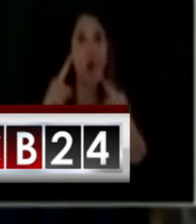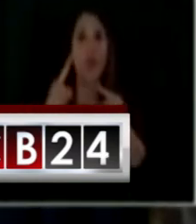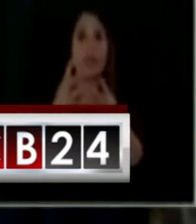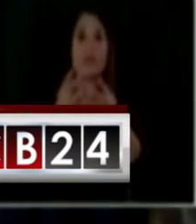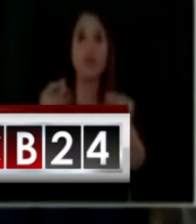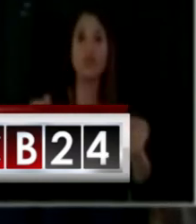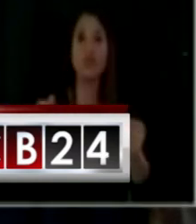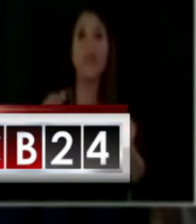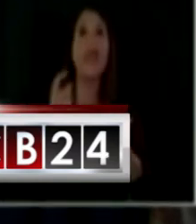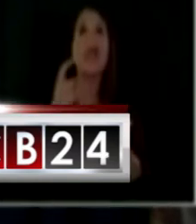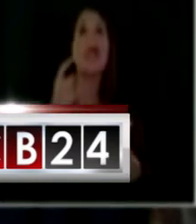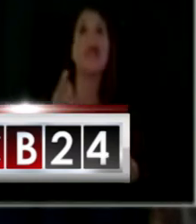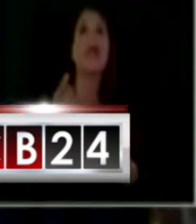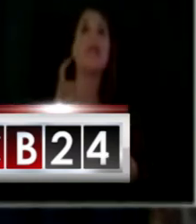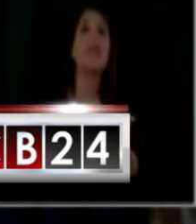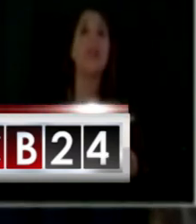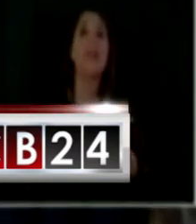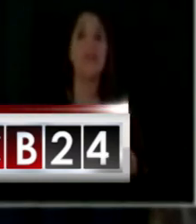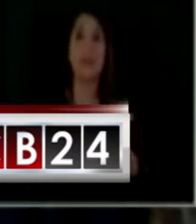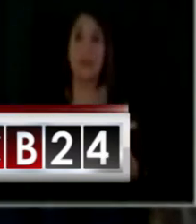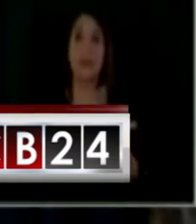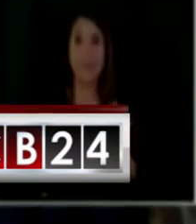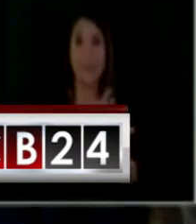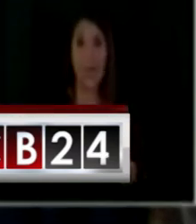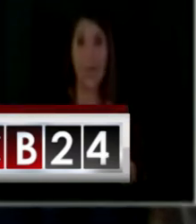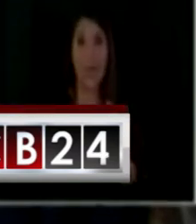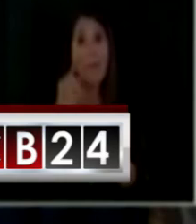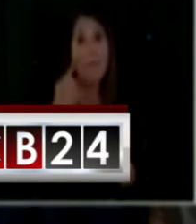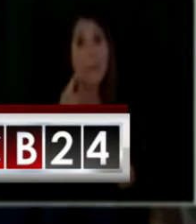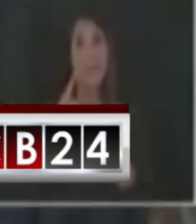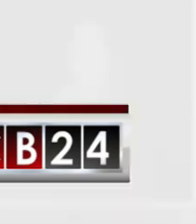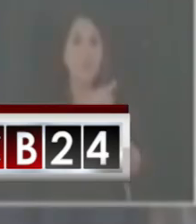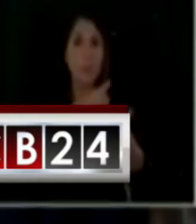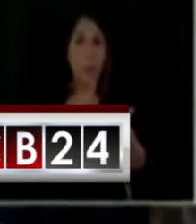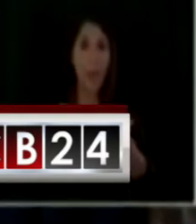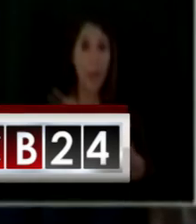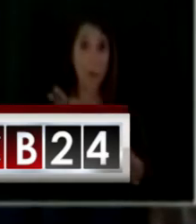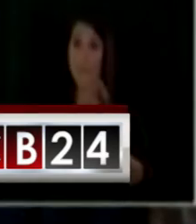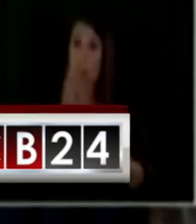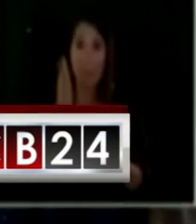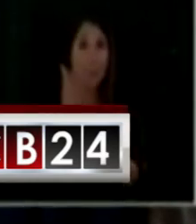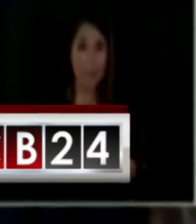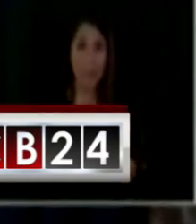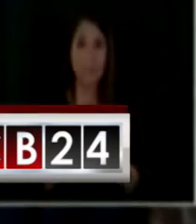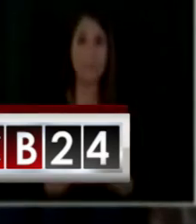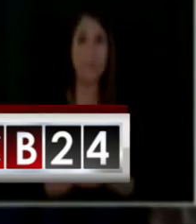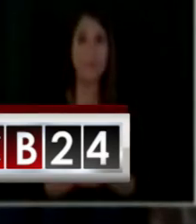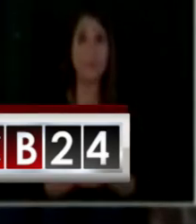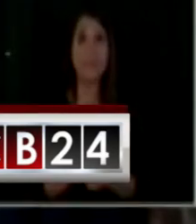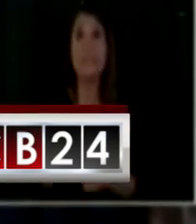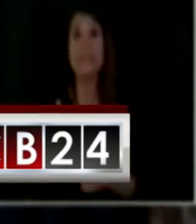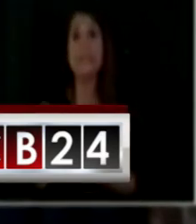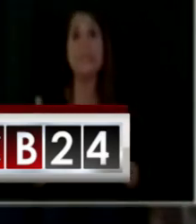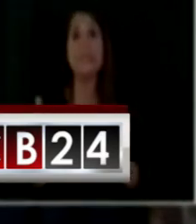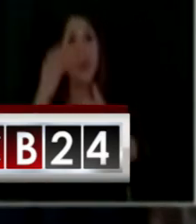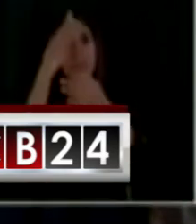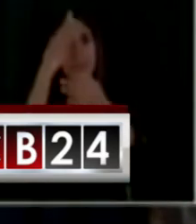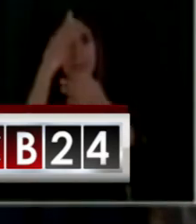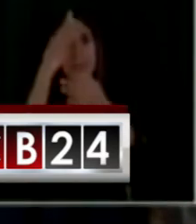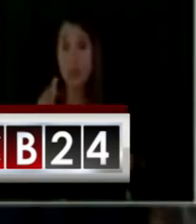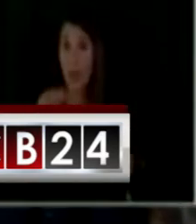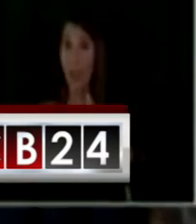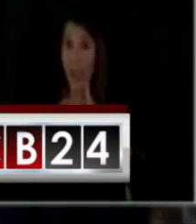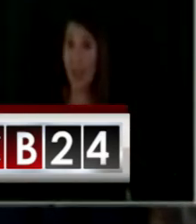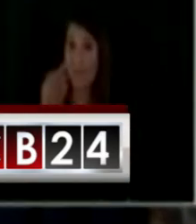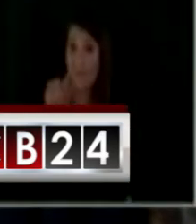en caso de continuar la falta de decisión legislativa en esta materia. La falta de decisión en materia fiscal ya le pasa